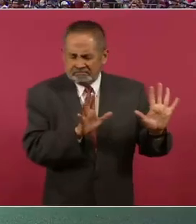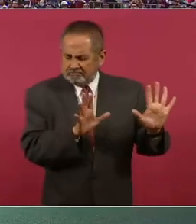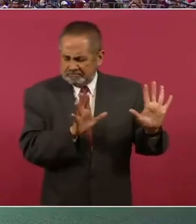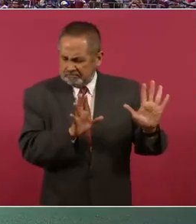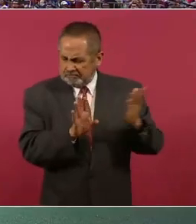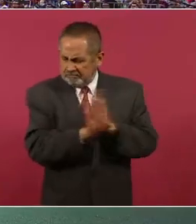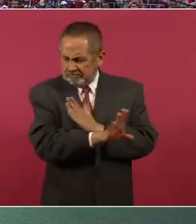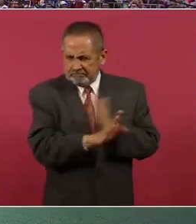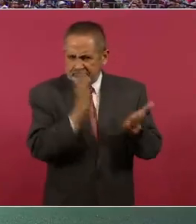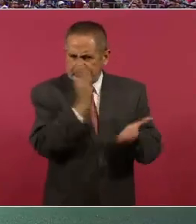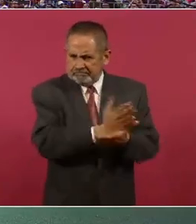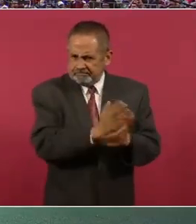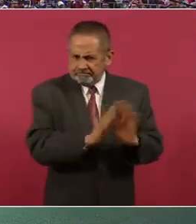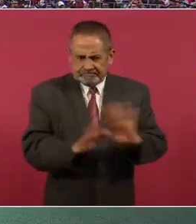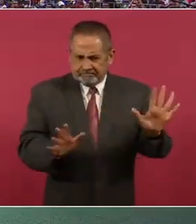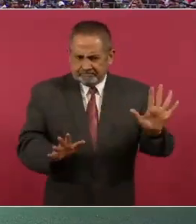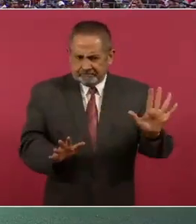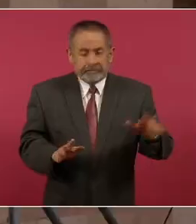Ahora